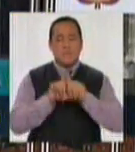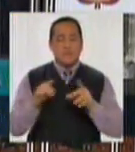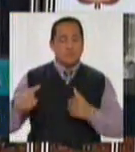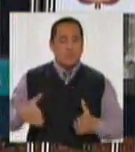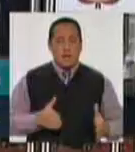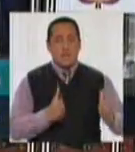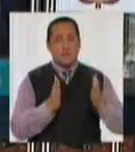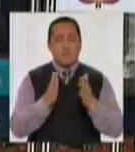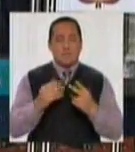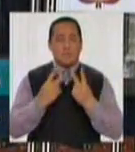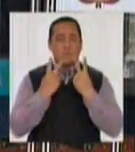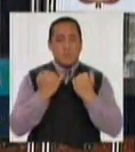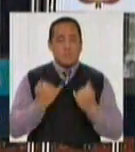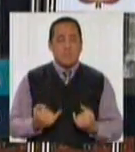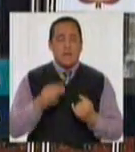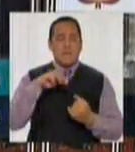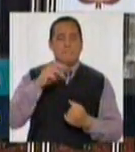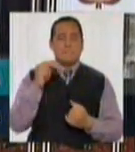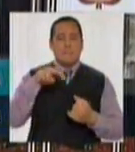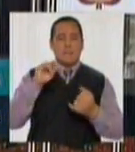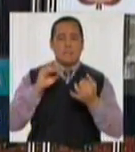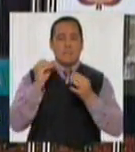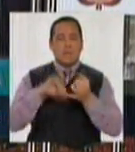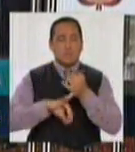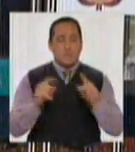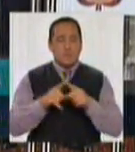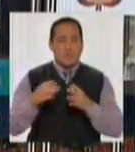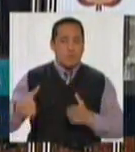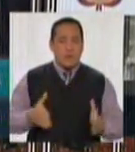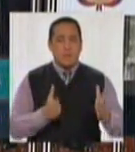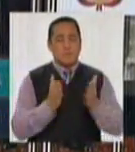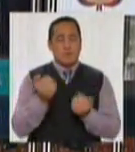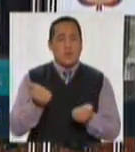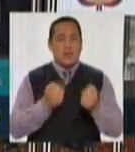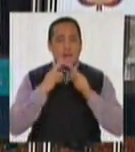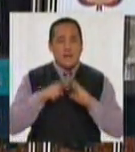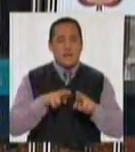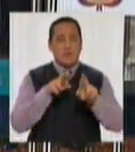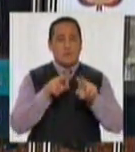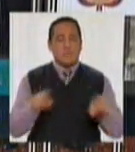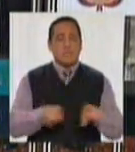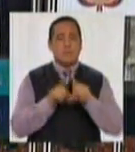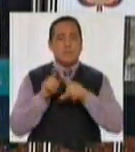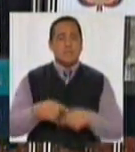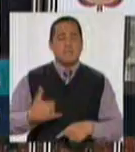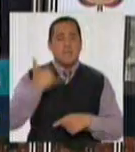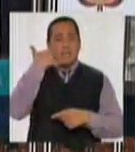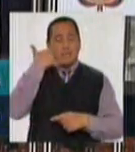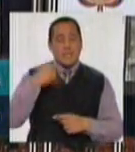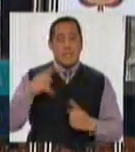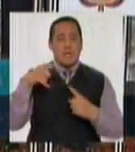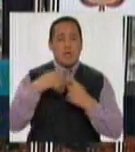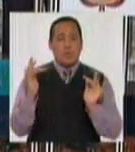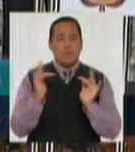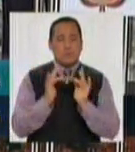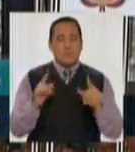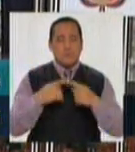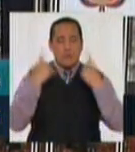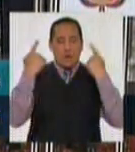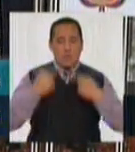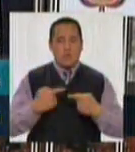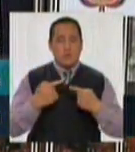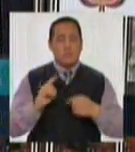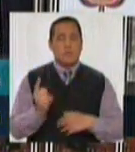carretera, y Yurimaguas para Manaus, que sería como con hidrovías. En el área de telecomunicaciones firmamos un acuerdo